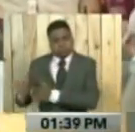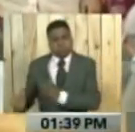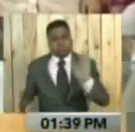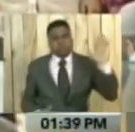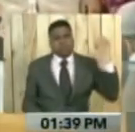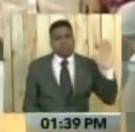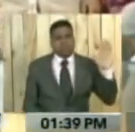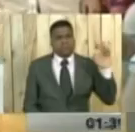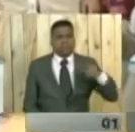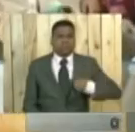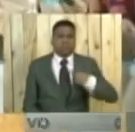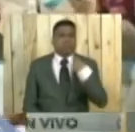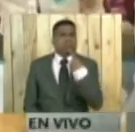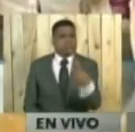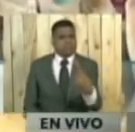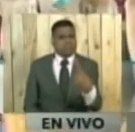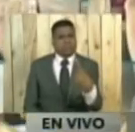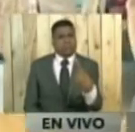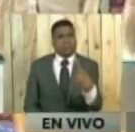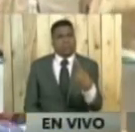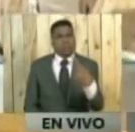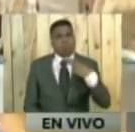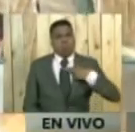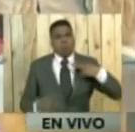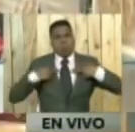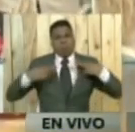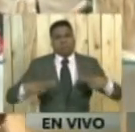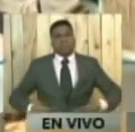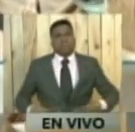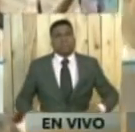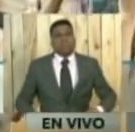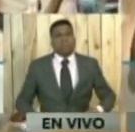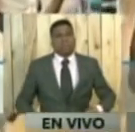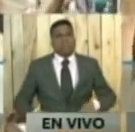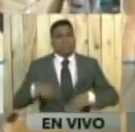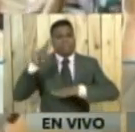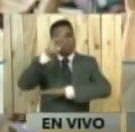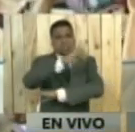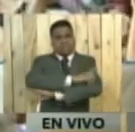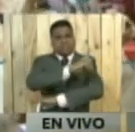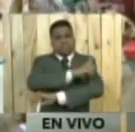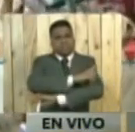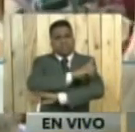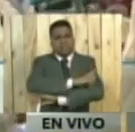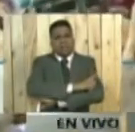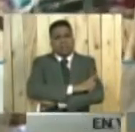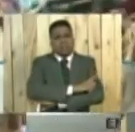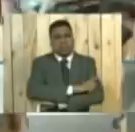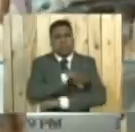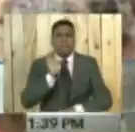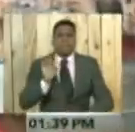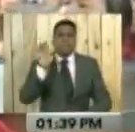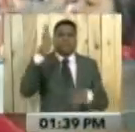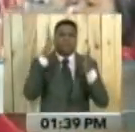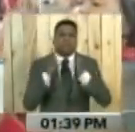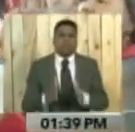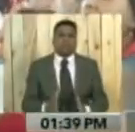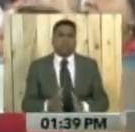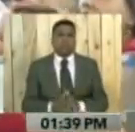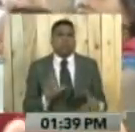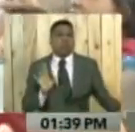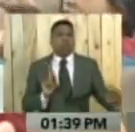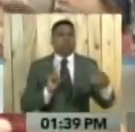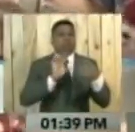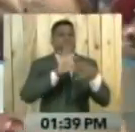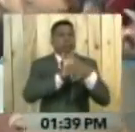Me declaro humanista, disciplinado, patriótico,